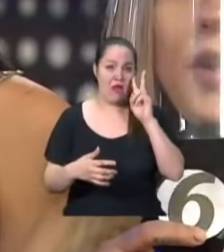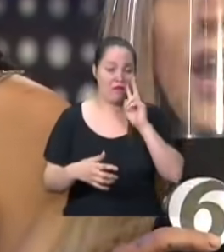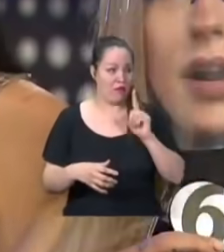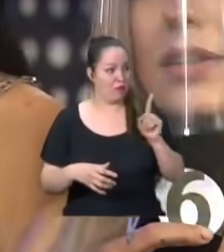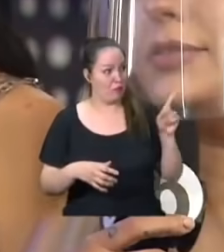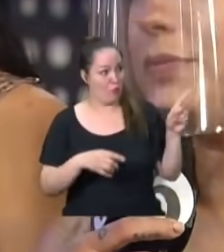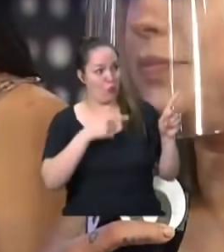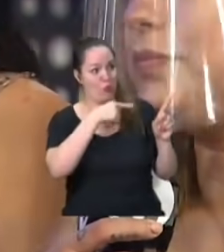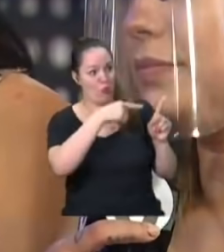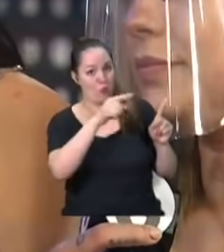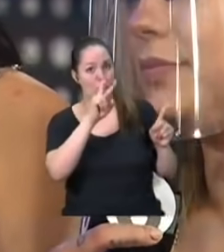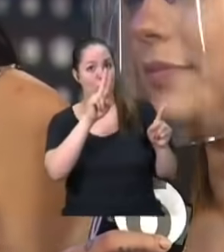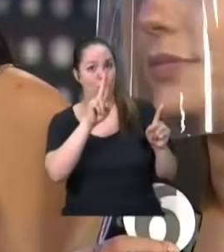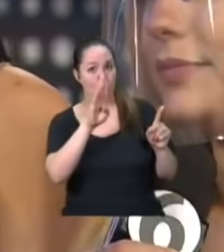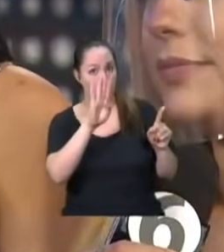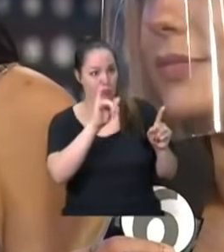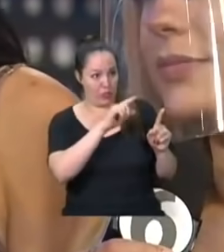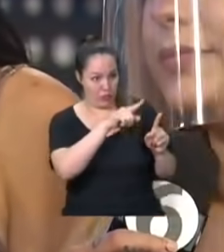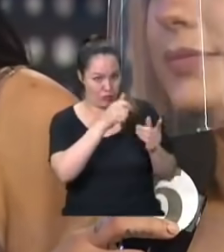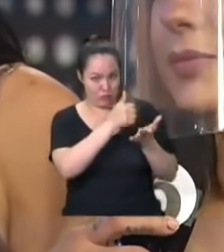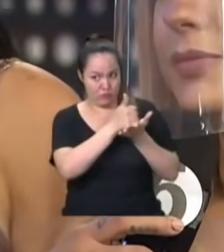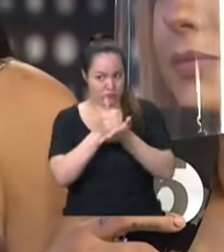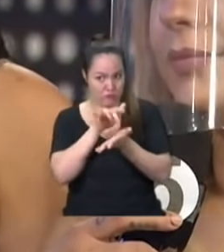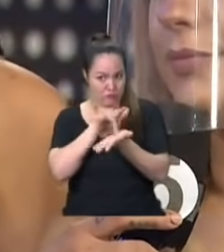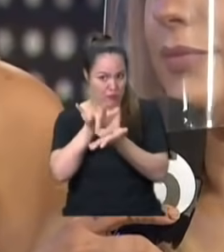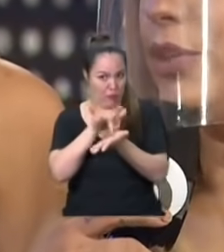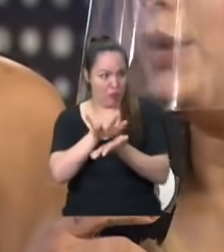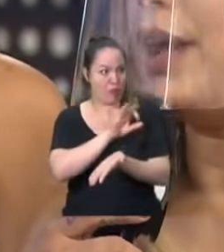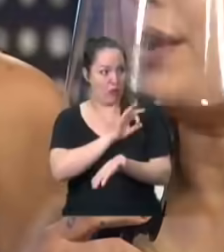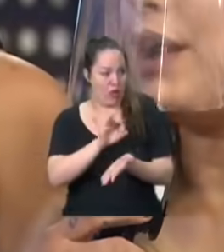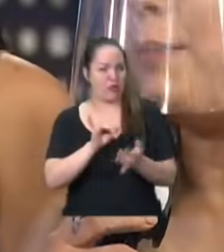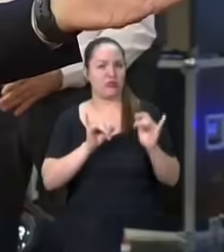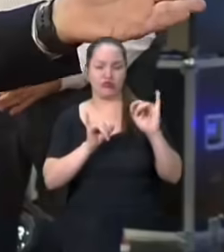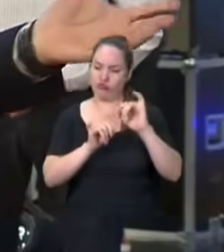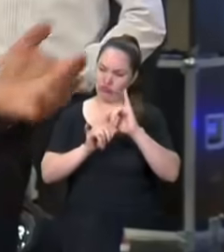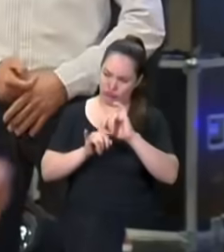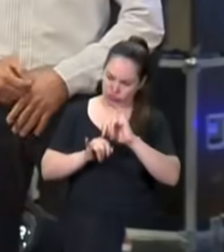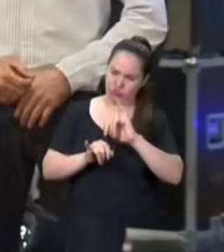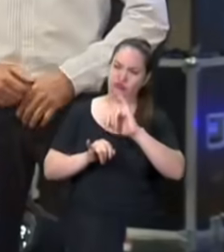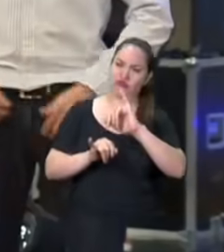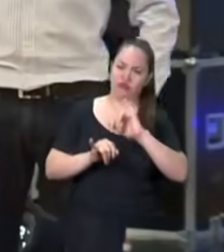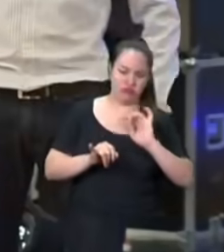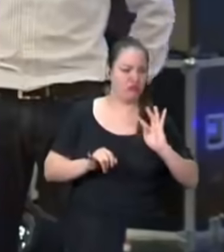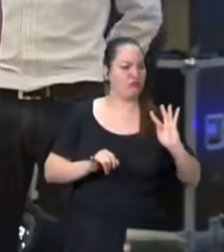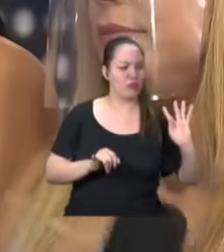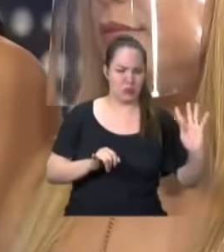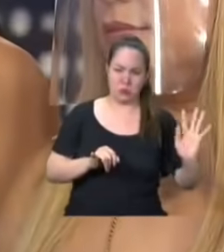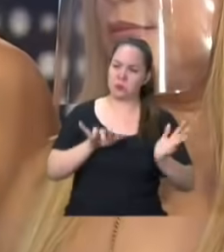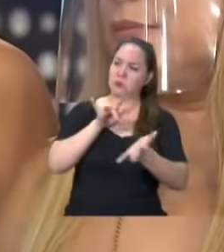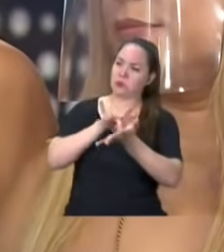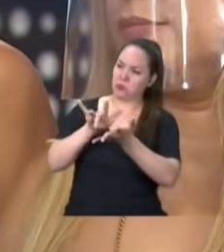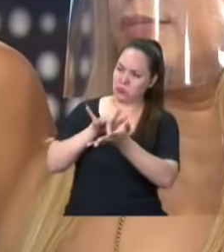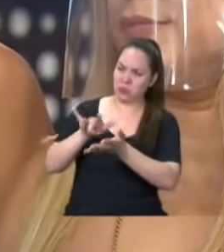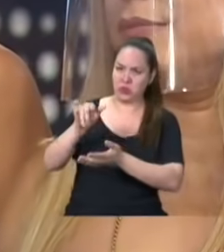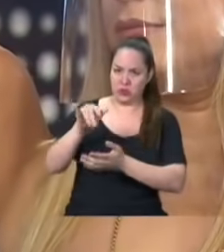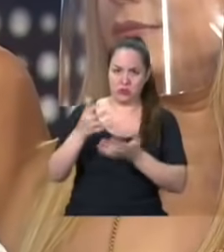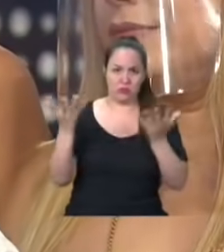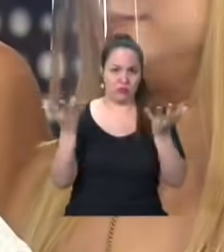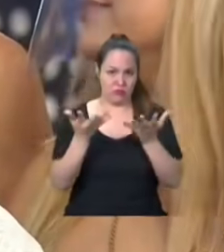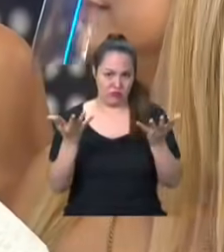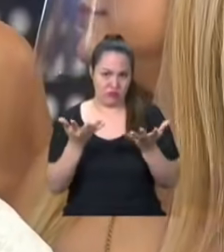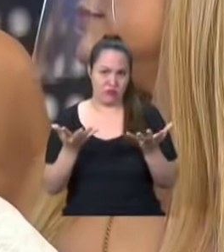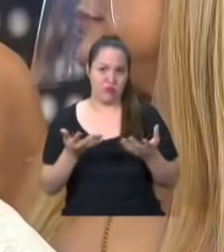voy a apoyar. No, yo lo puedo apoyar bastante. Yo ¿podemos le voy a hacer dar una un paca giveaway? Para que vaya y la venda. ¿Mande? ¿Podemos hacer un